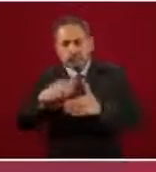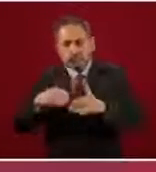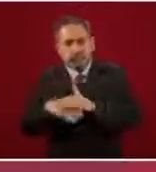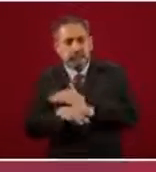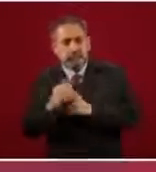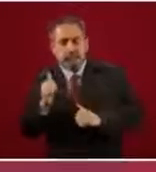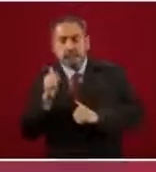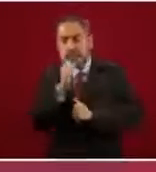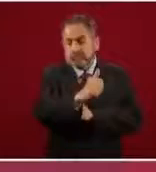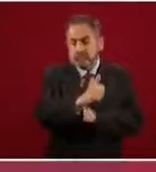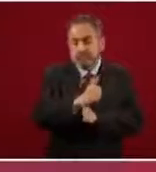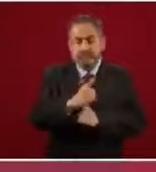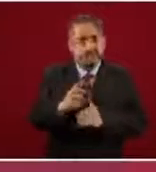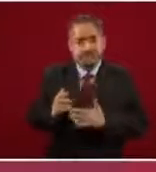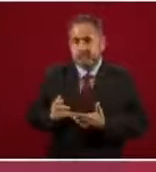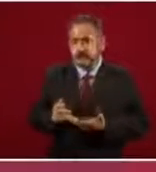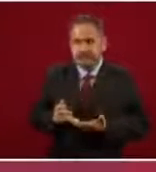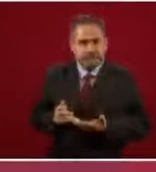territorio